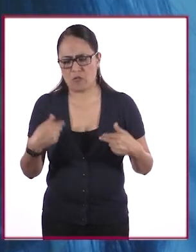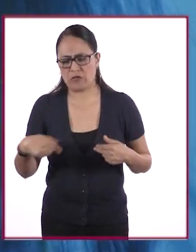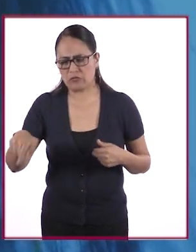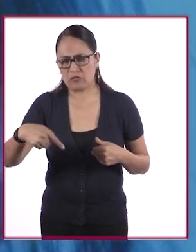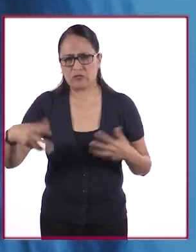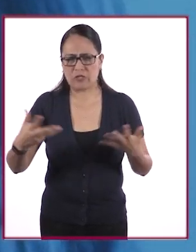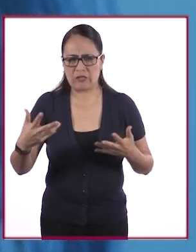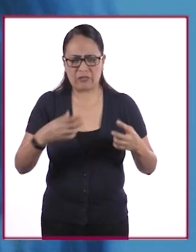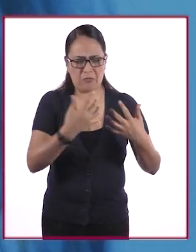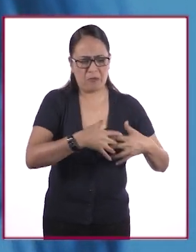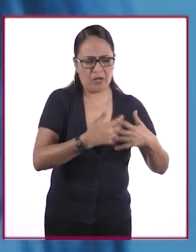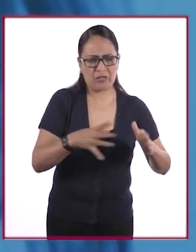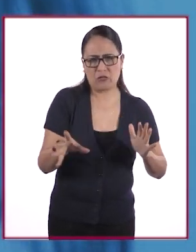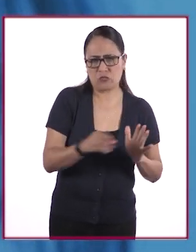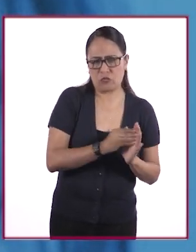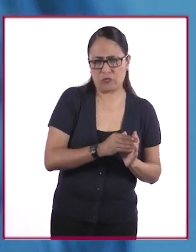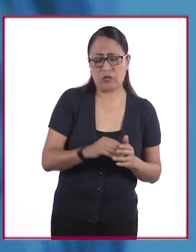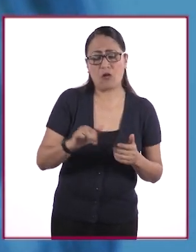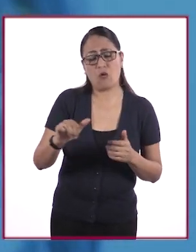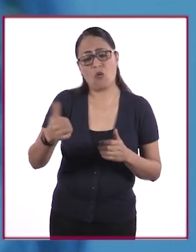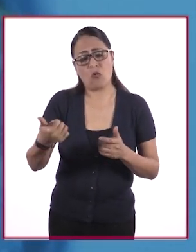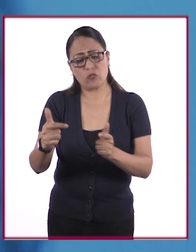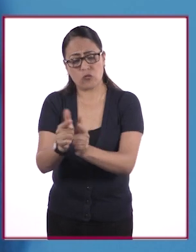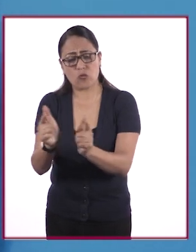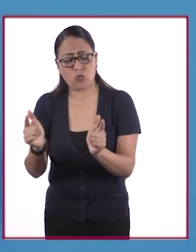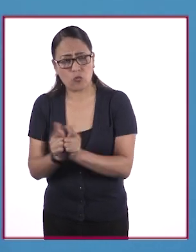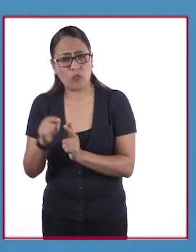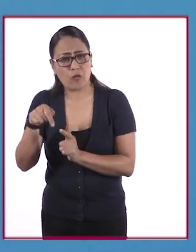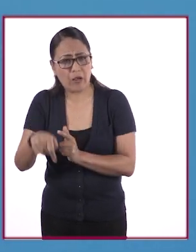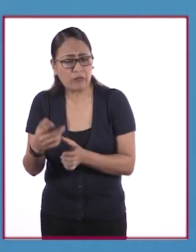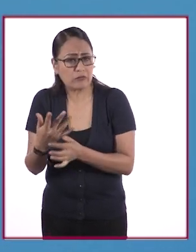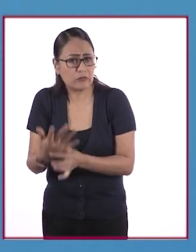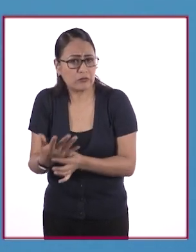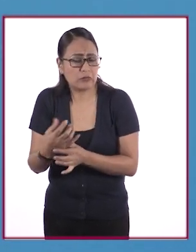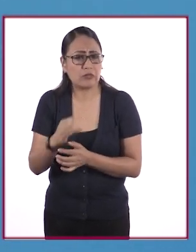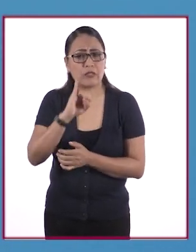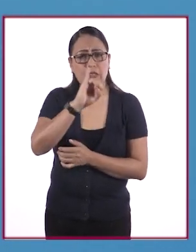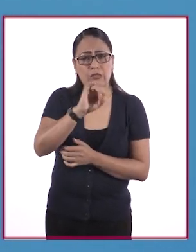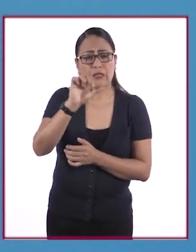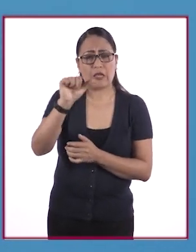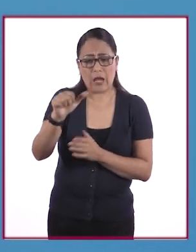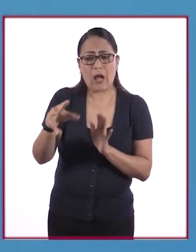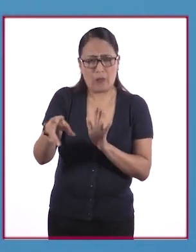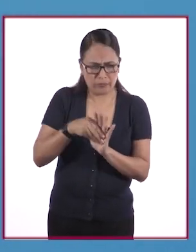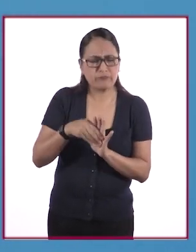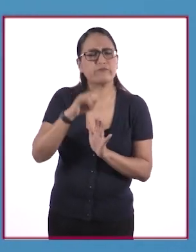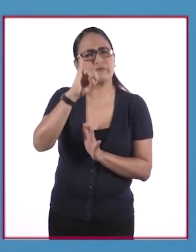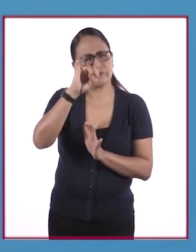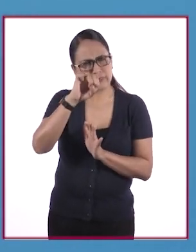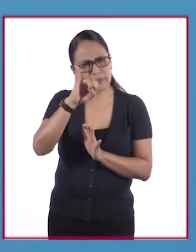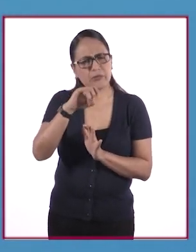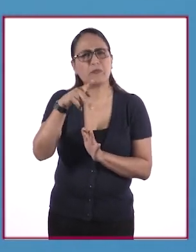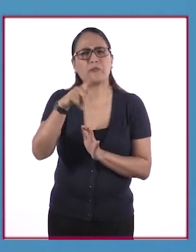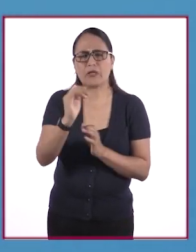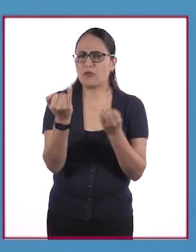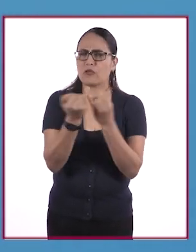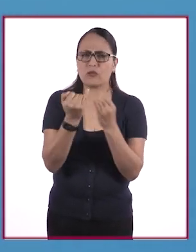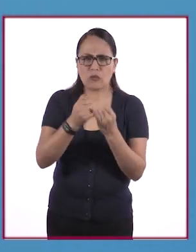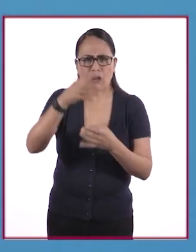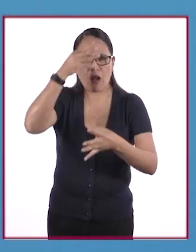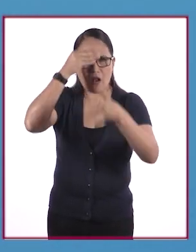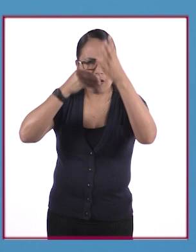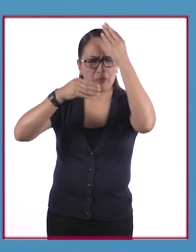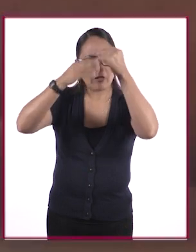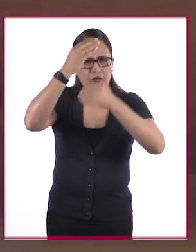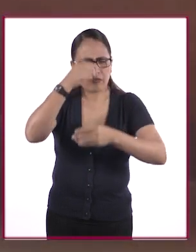humanidad. El otro grupo asegura que la inteligencia artificial no solo es imitadora, también puede aprender y